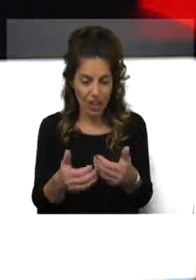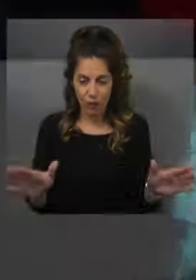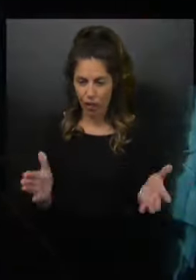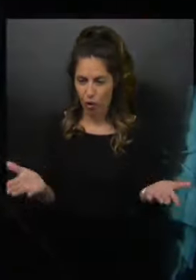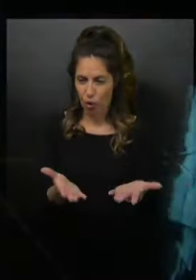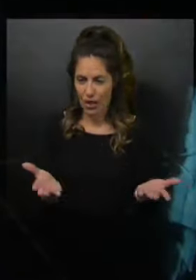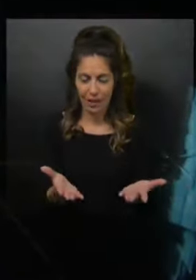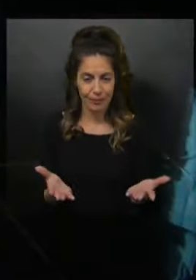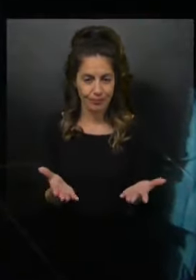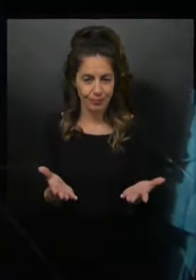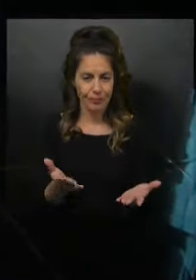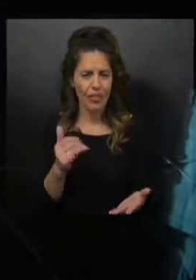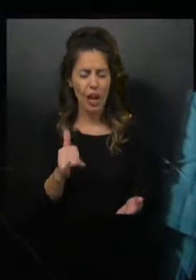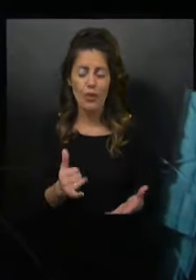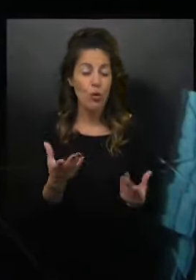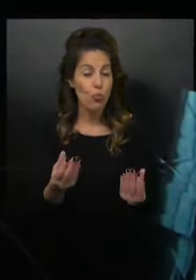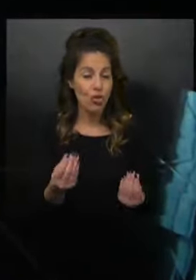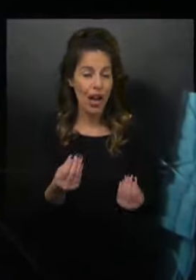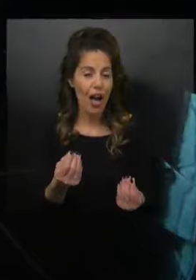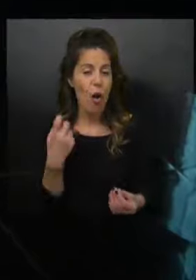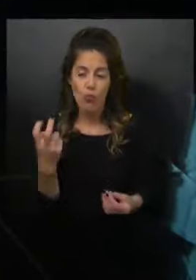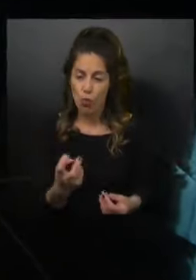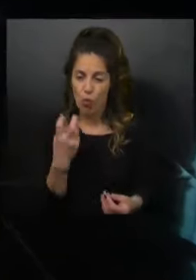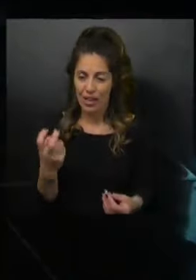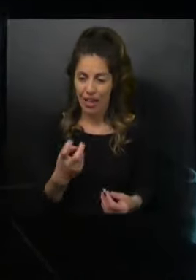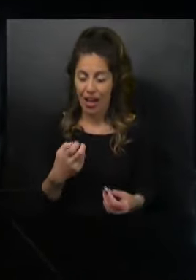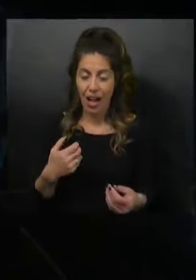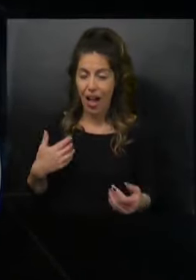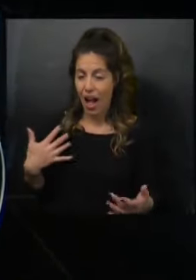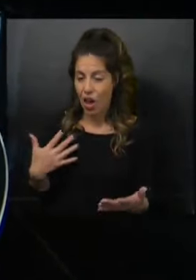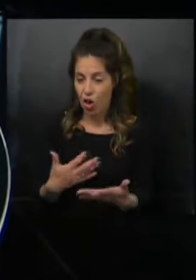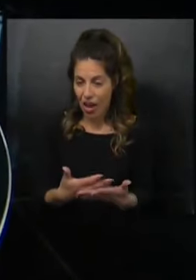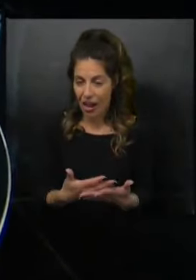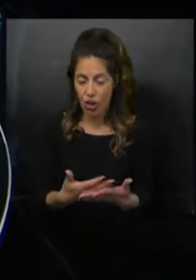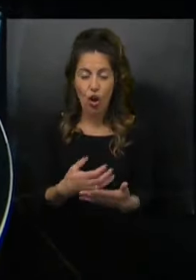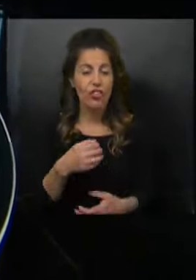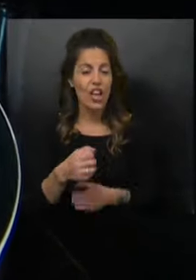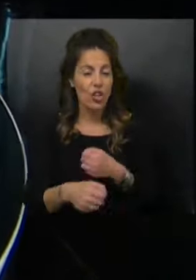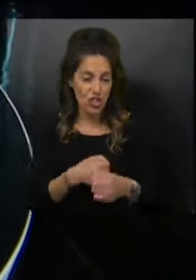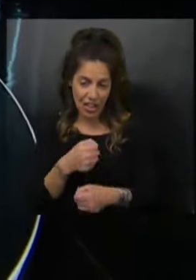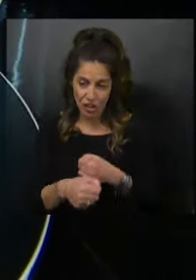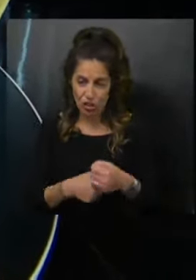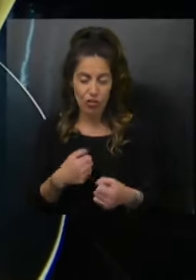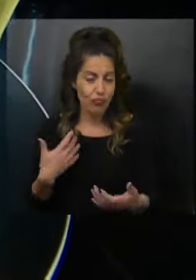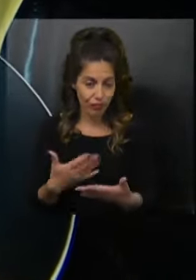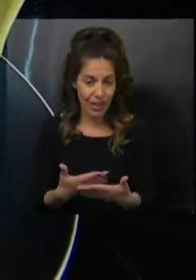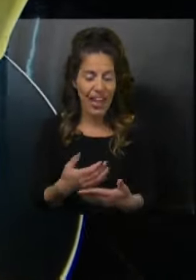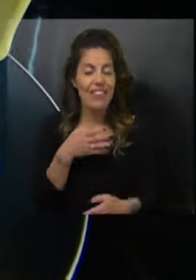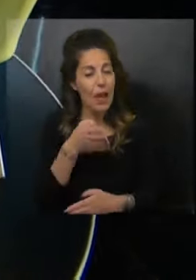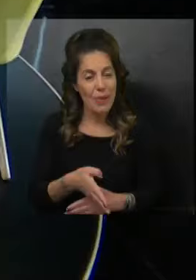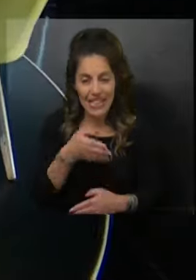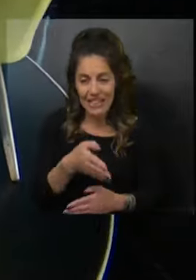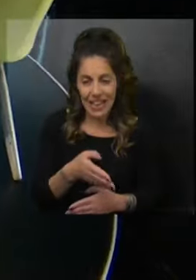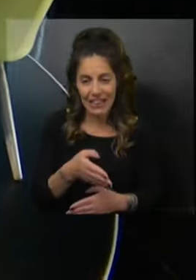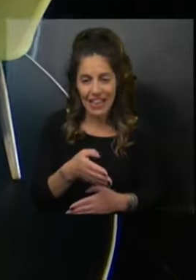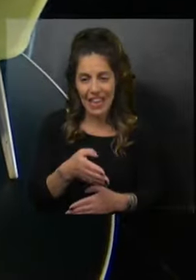entonces ha habido muchos intentos a lo largo de de de las décadas pasadas de militares que después